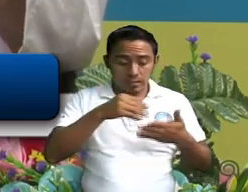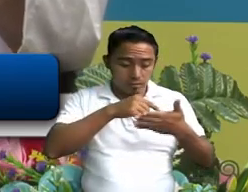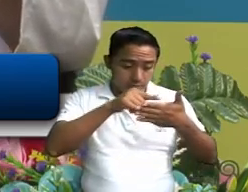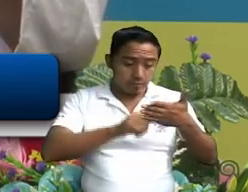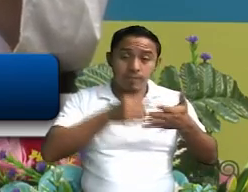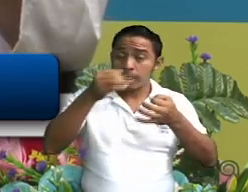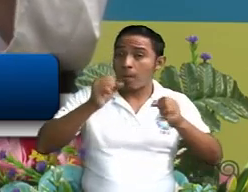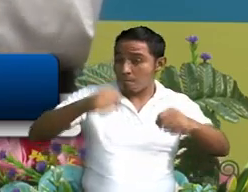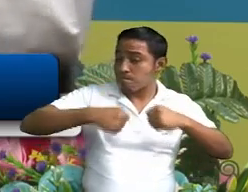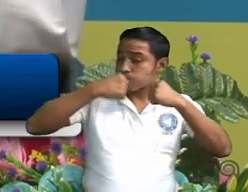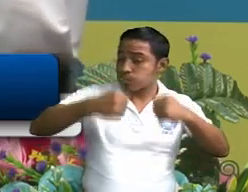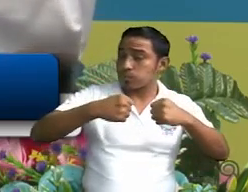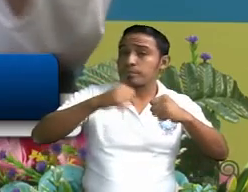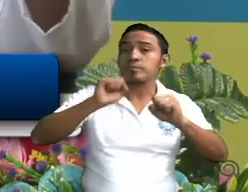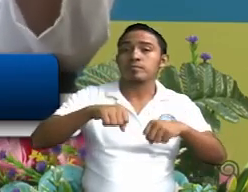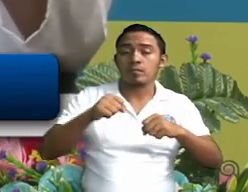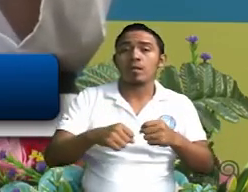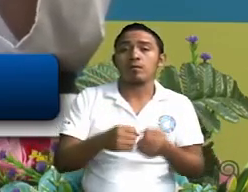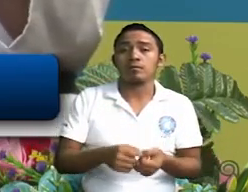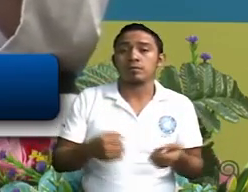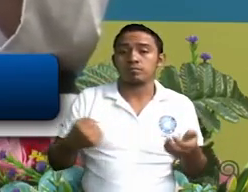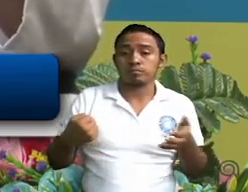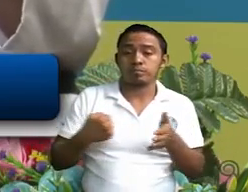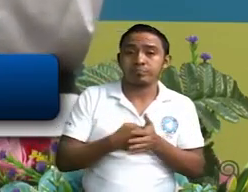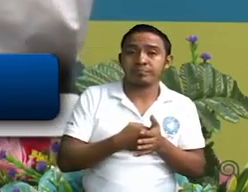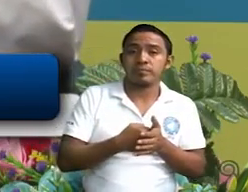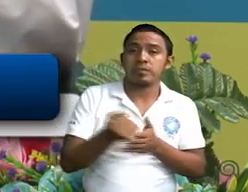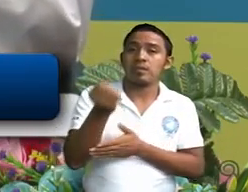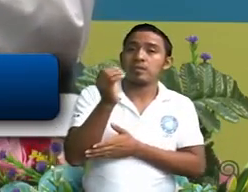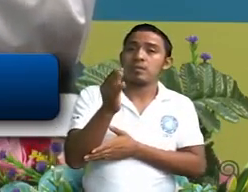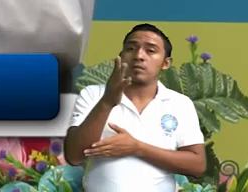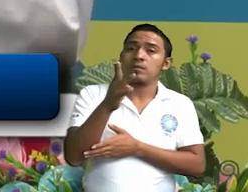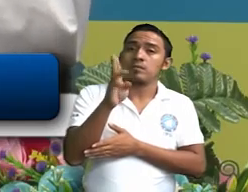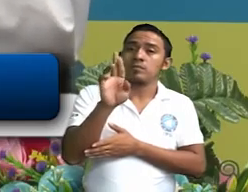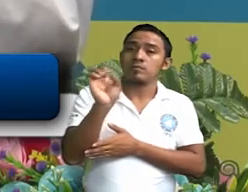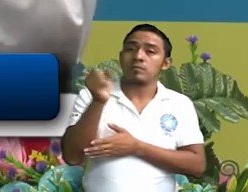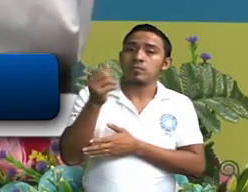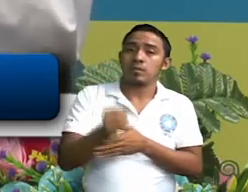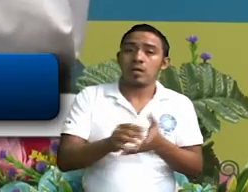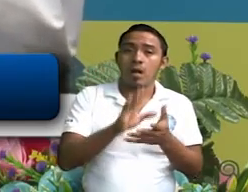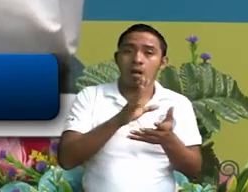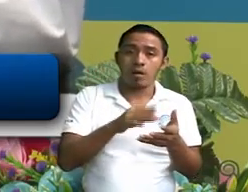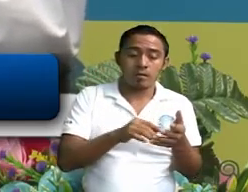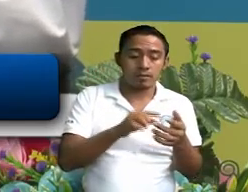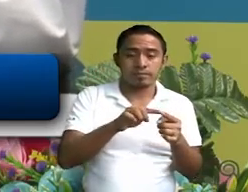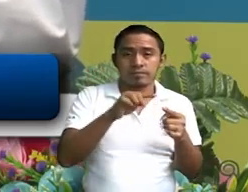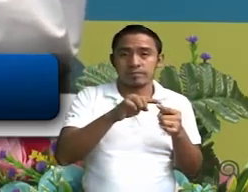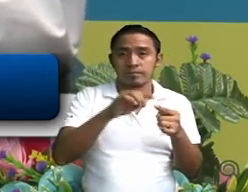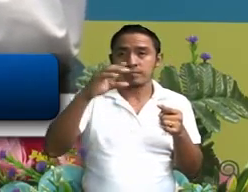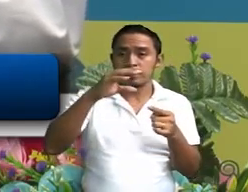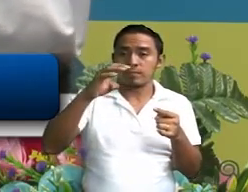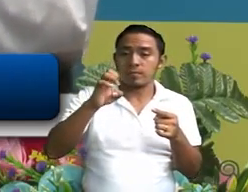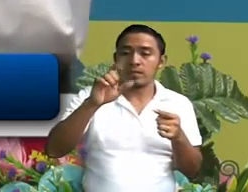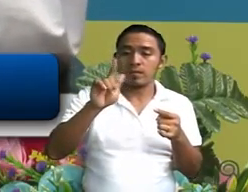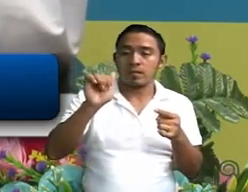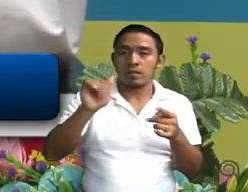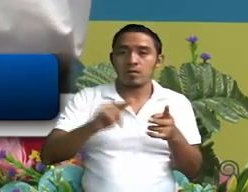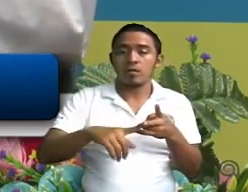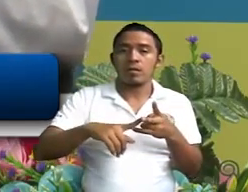literatura, puede presentarse una lesión de que se pierda la relación del acetábulo con la cabeza femoral y